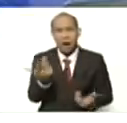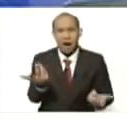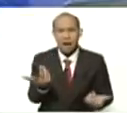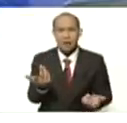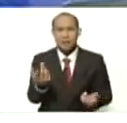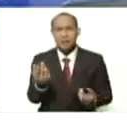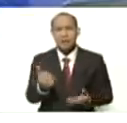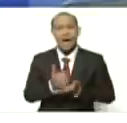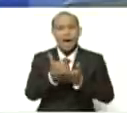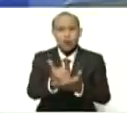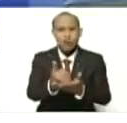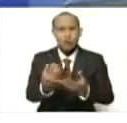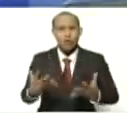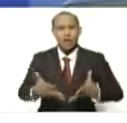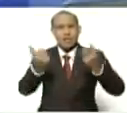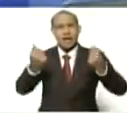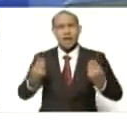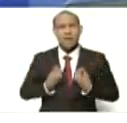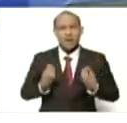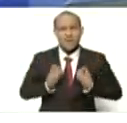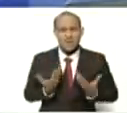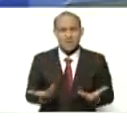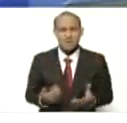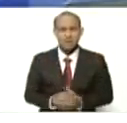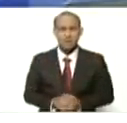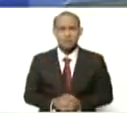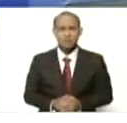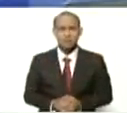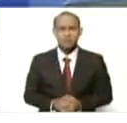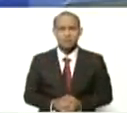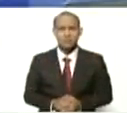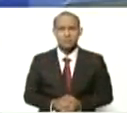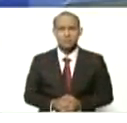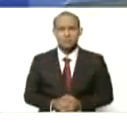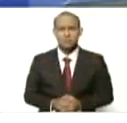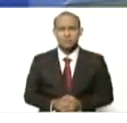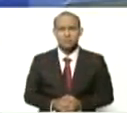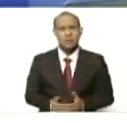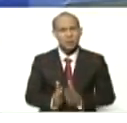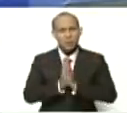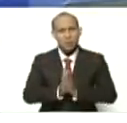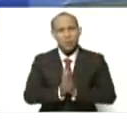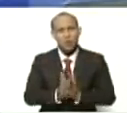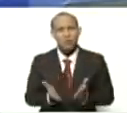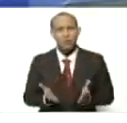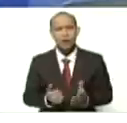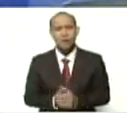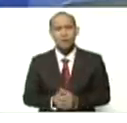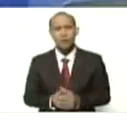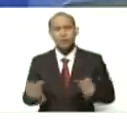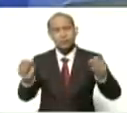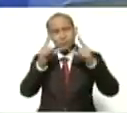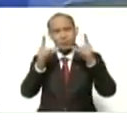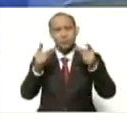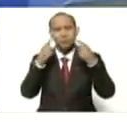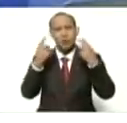salvarle la vida ay qué reaccionar